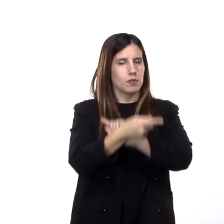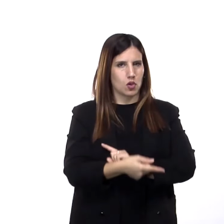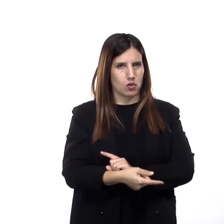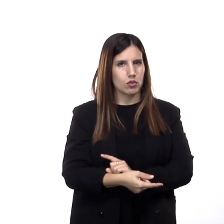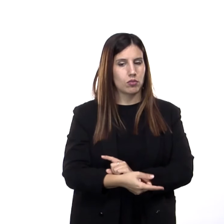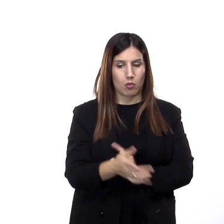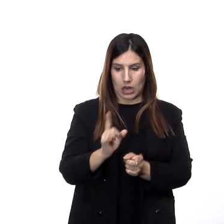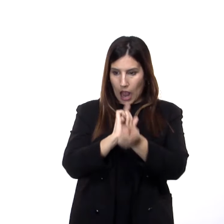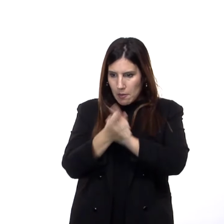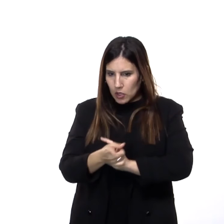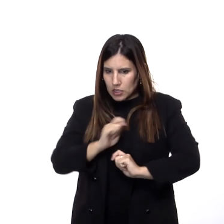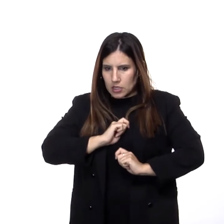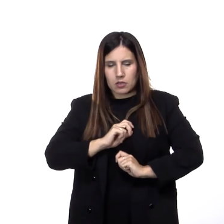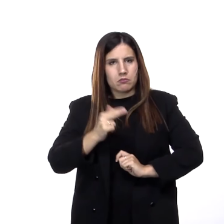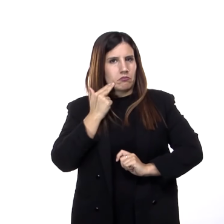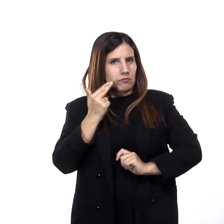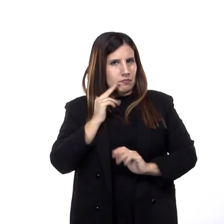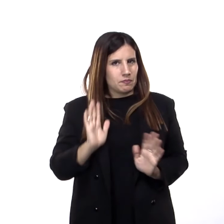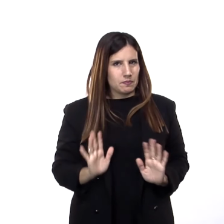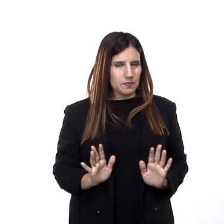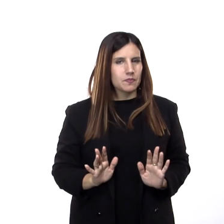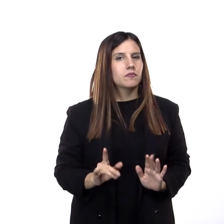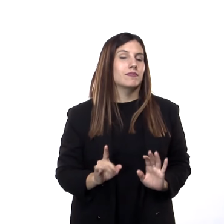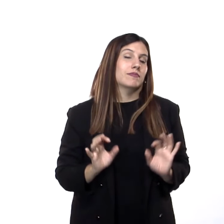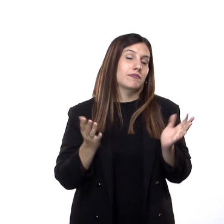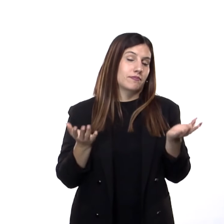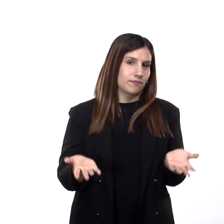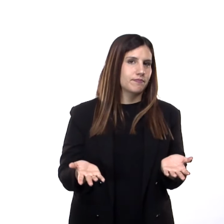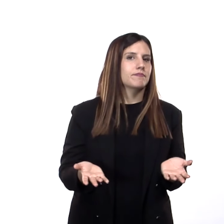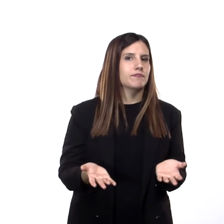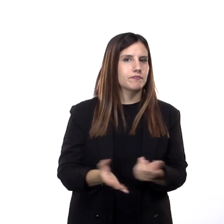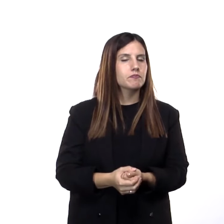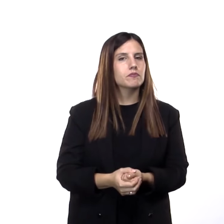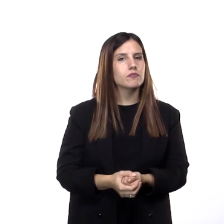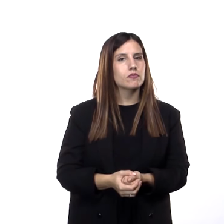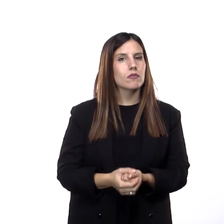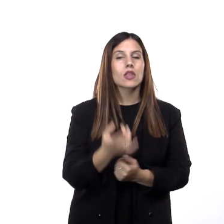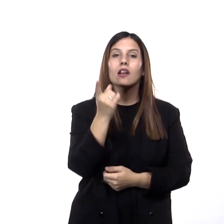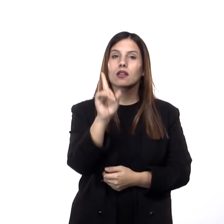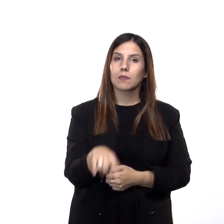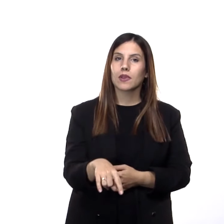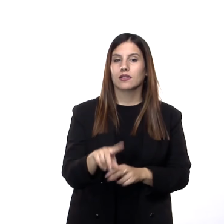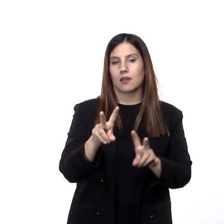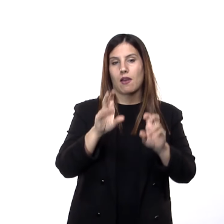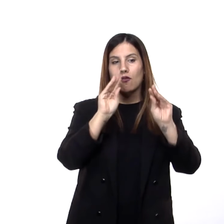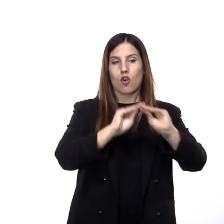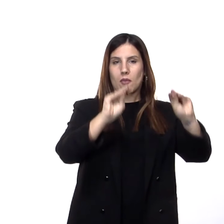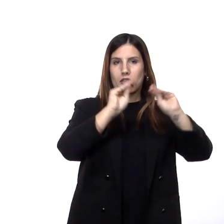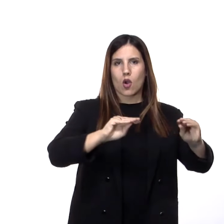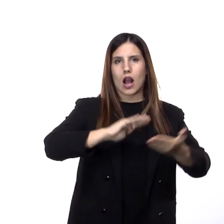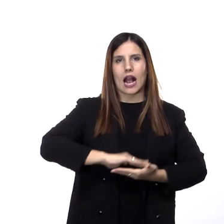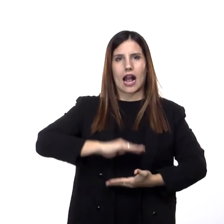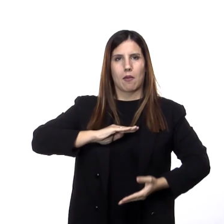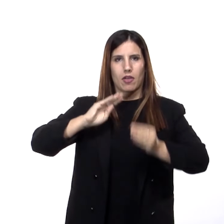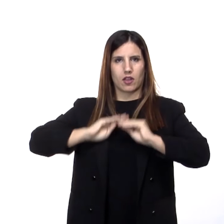mentira que estas alturas sigamos con ese tema y sobre todo esa formación y capacitación y bueno aquí me